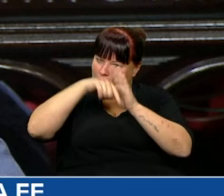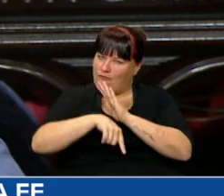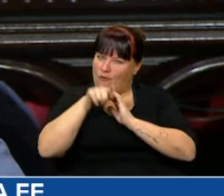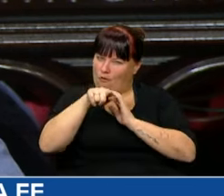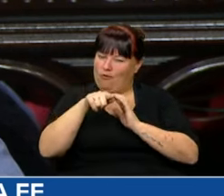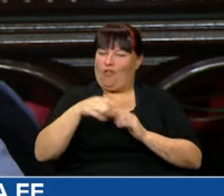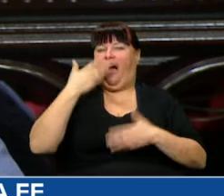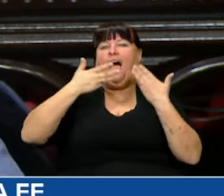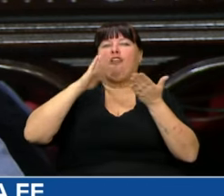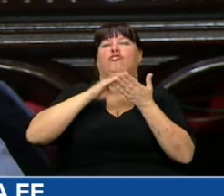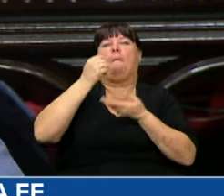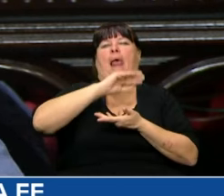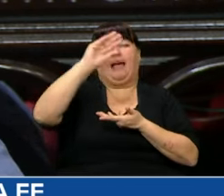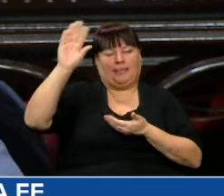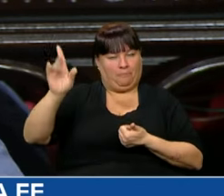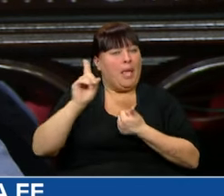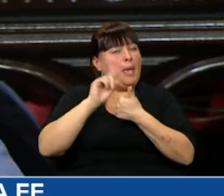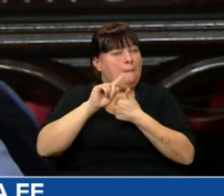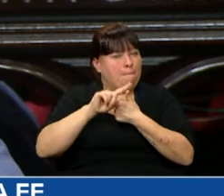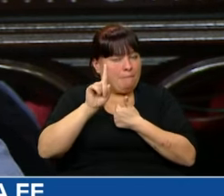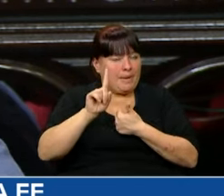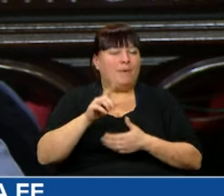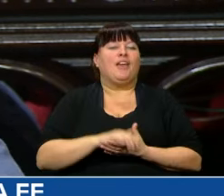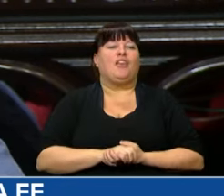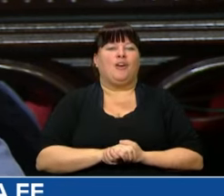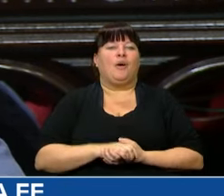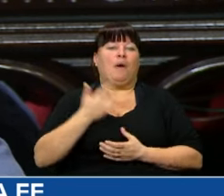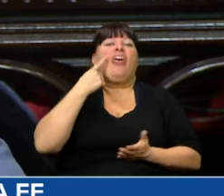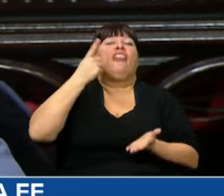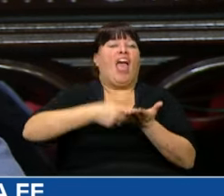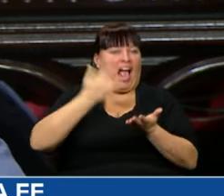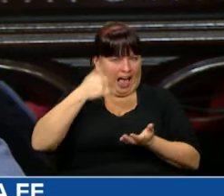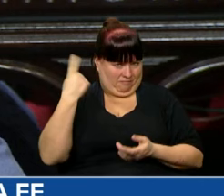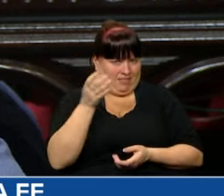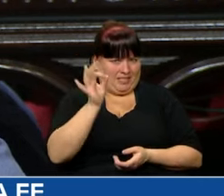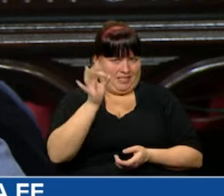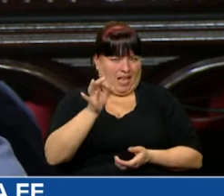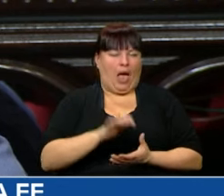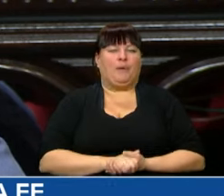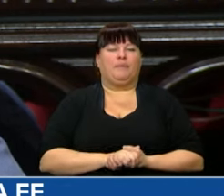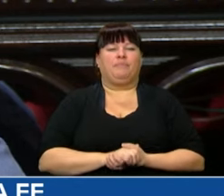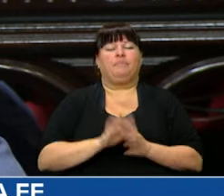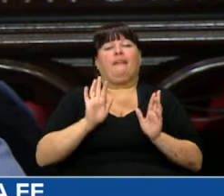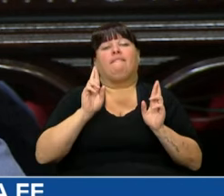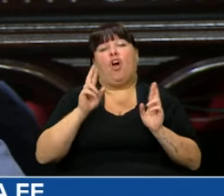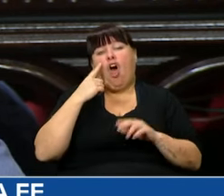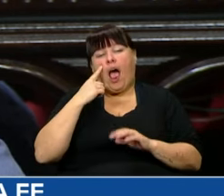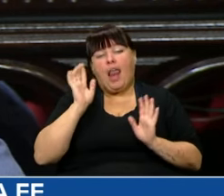ese argumento. En primer lugar, porque tenemos el decreto, lo sabemos, esperemos